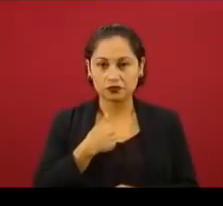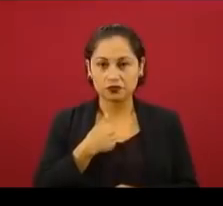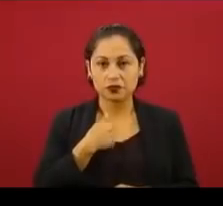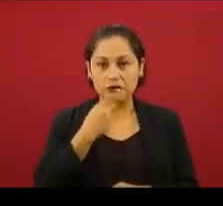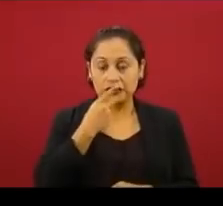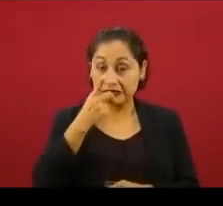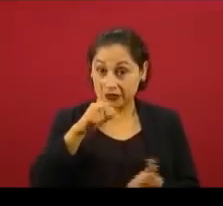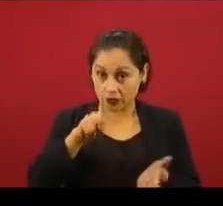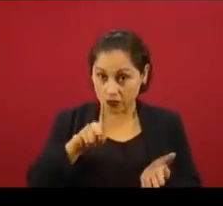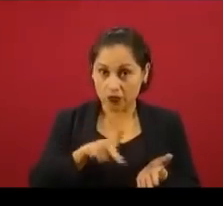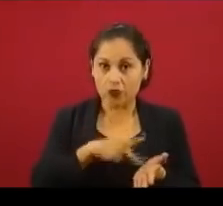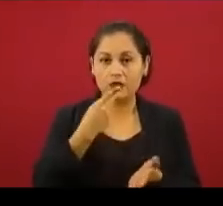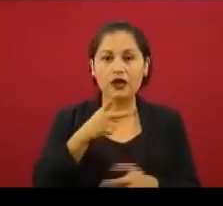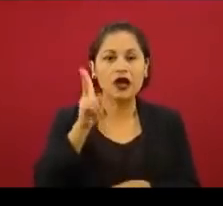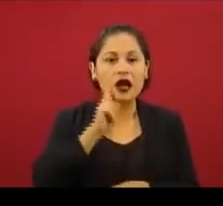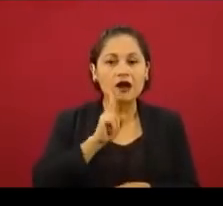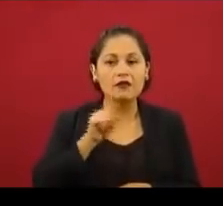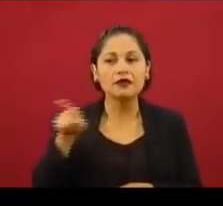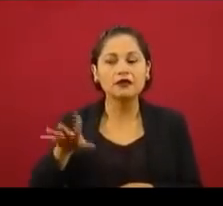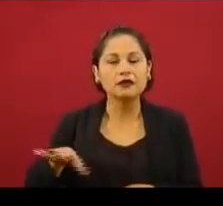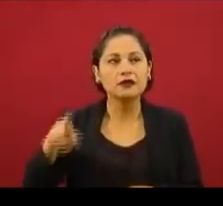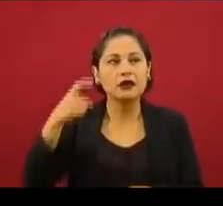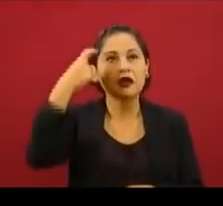rectifican. Empezaron